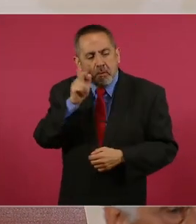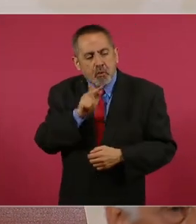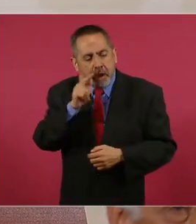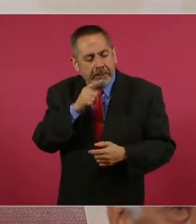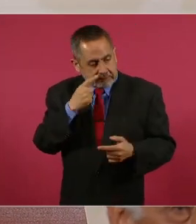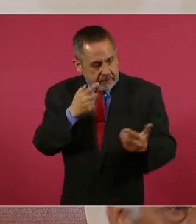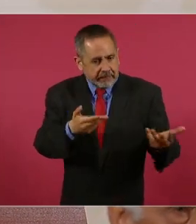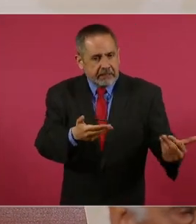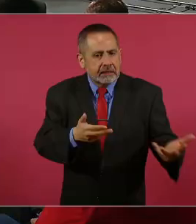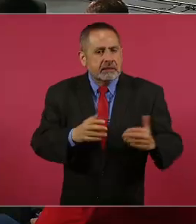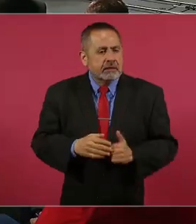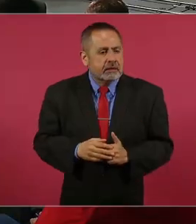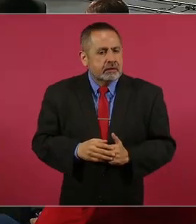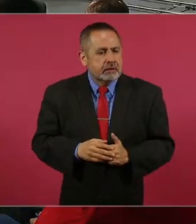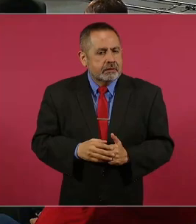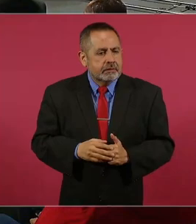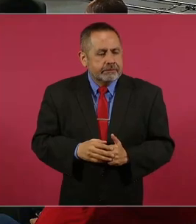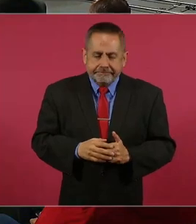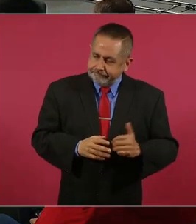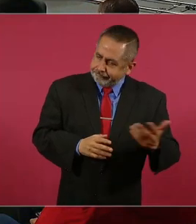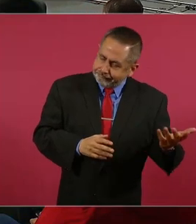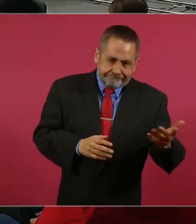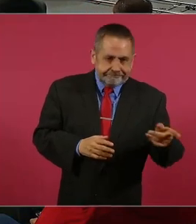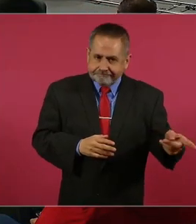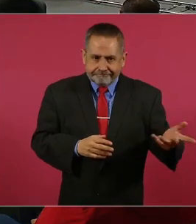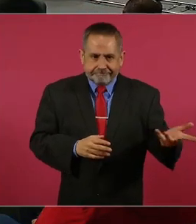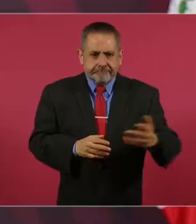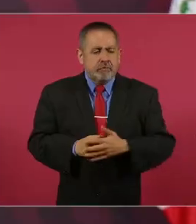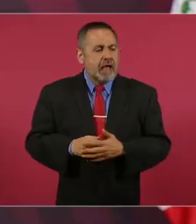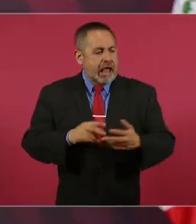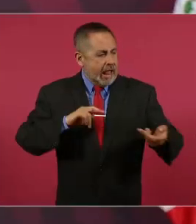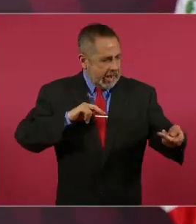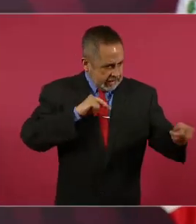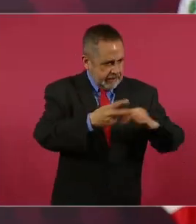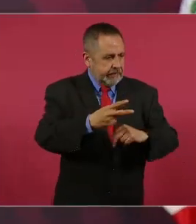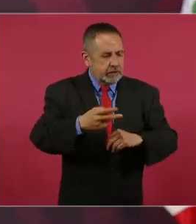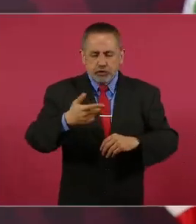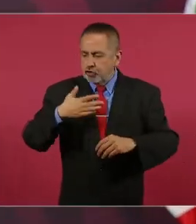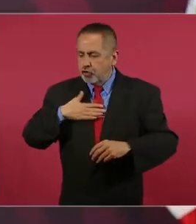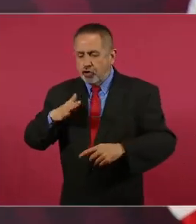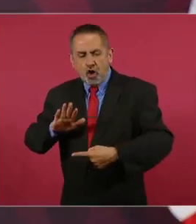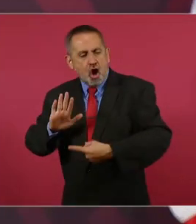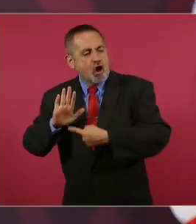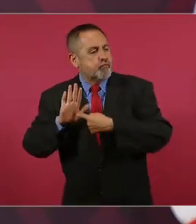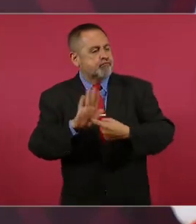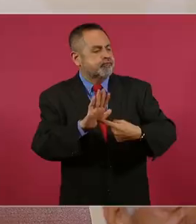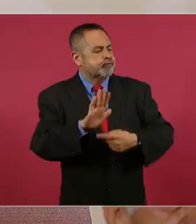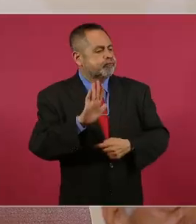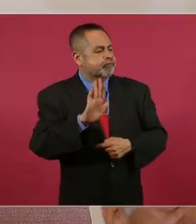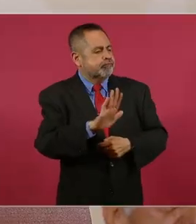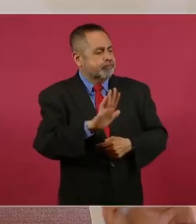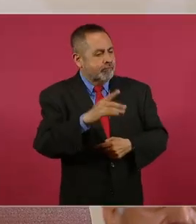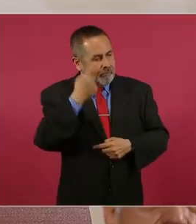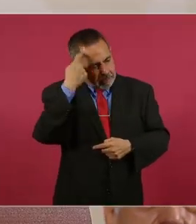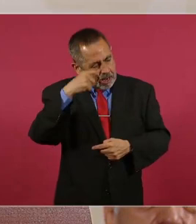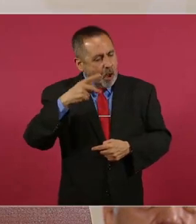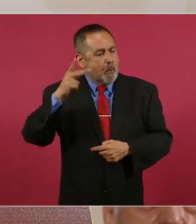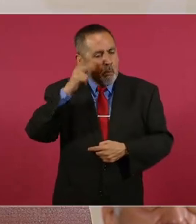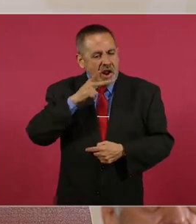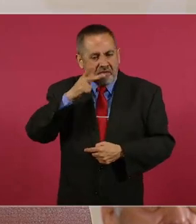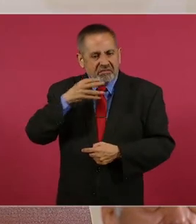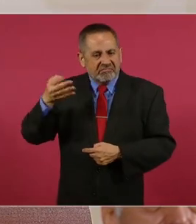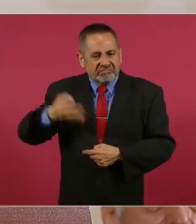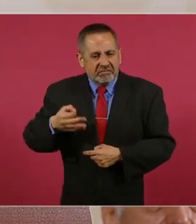pero aquí no aplica. Yo voy a probarte que cuando